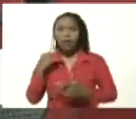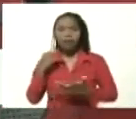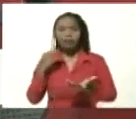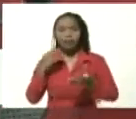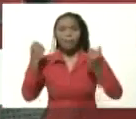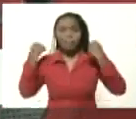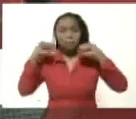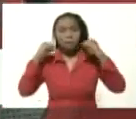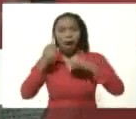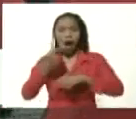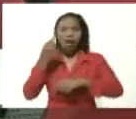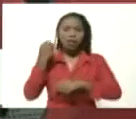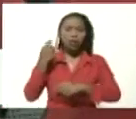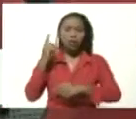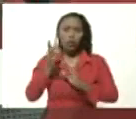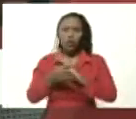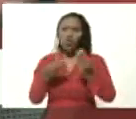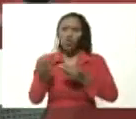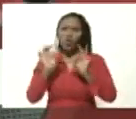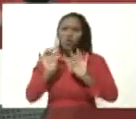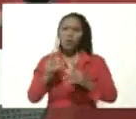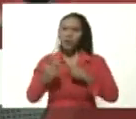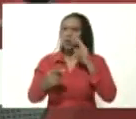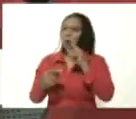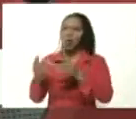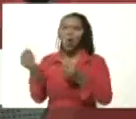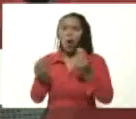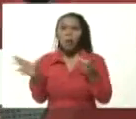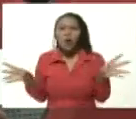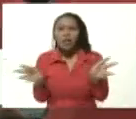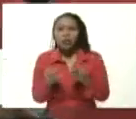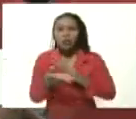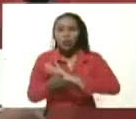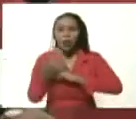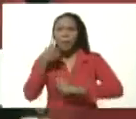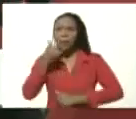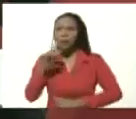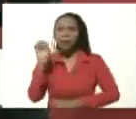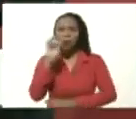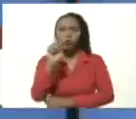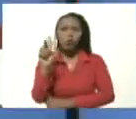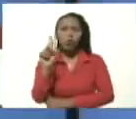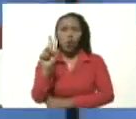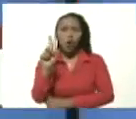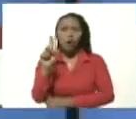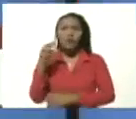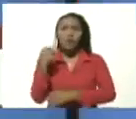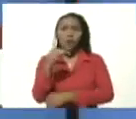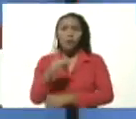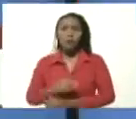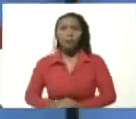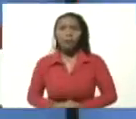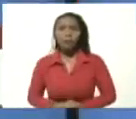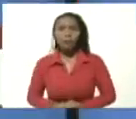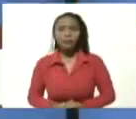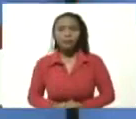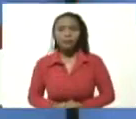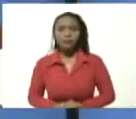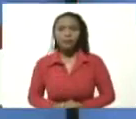panorama, ¿cómo se resumiría para el próximo 21 de noviembre? Gracias.